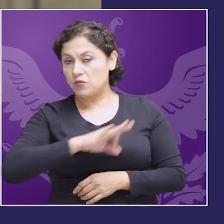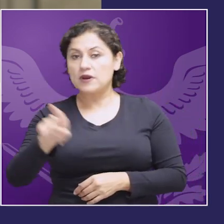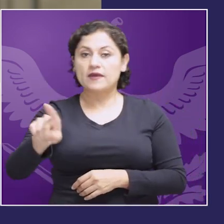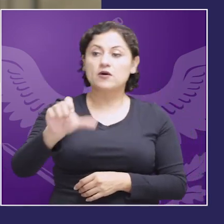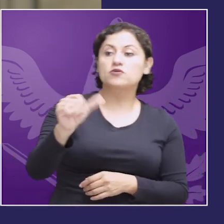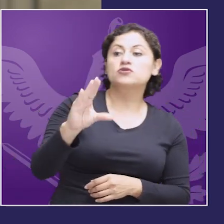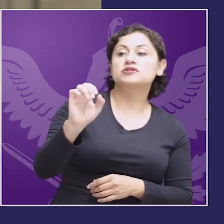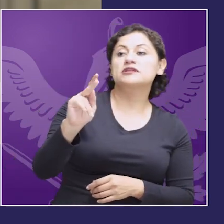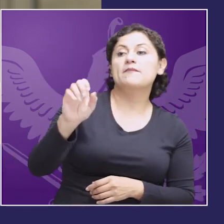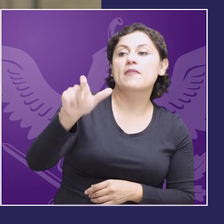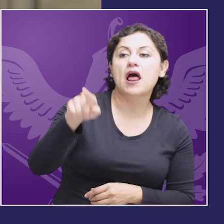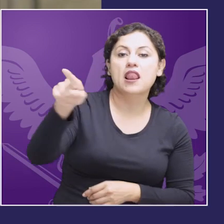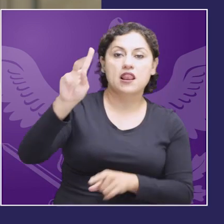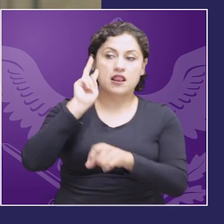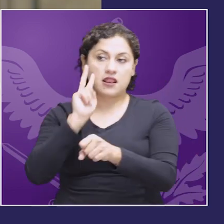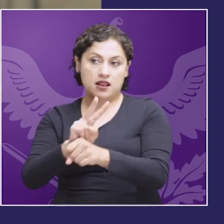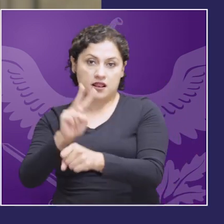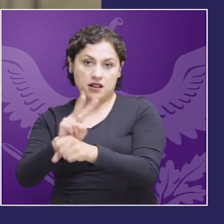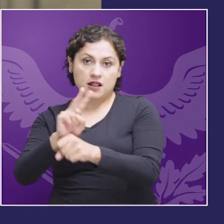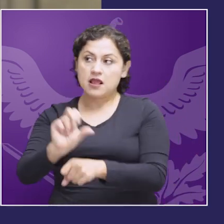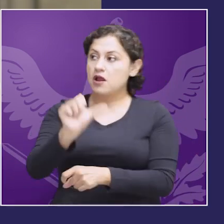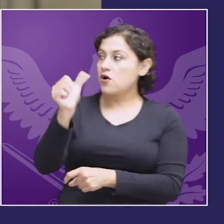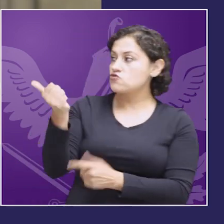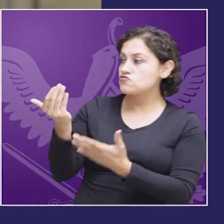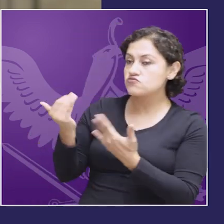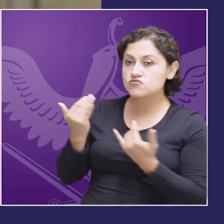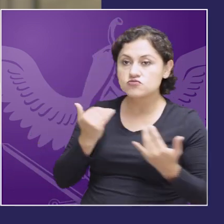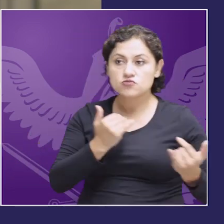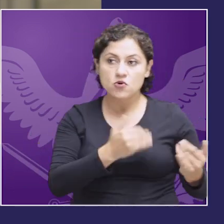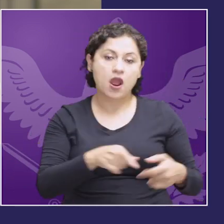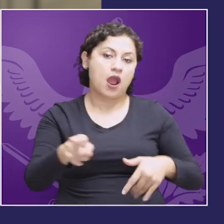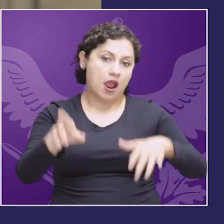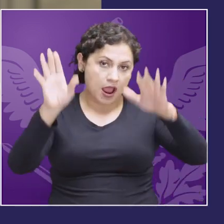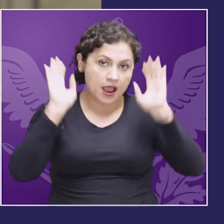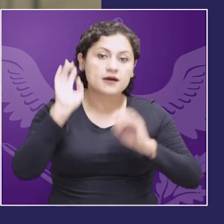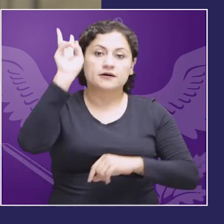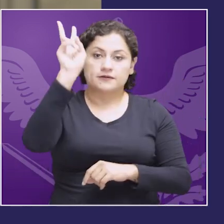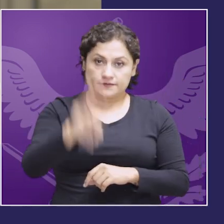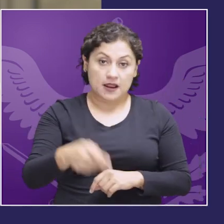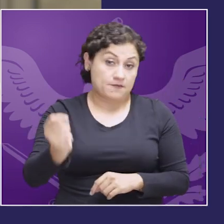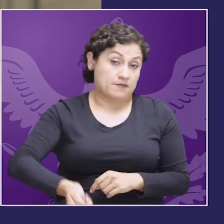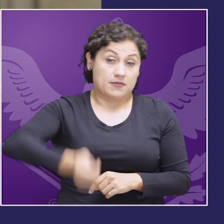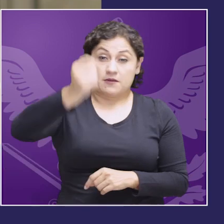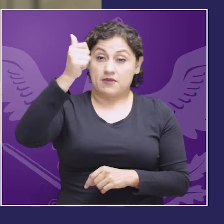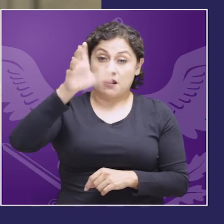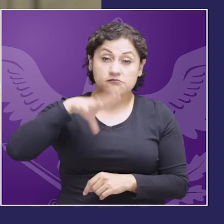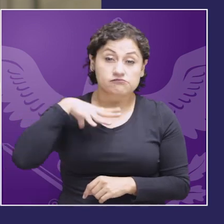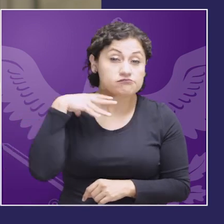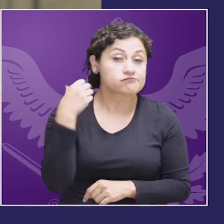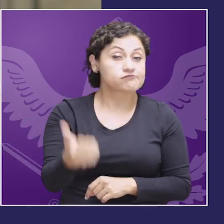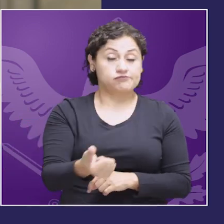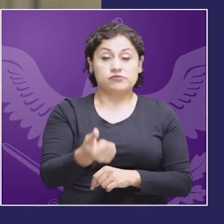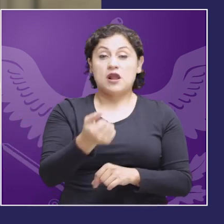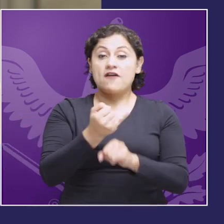podrán decirlo acá, el único otro registro que hay es el de la CEPAL, el del observatorio, pero no hay otro, digamos, Mesegvi tampoco lo hace. Entonces